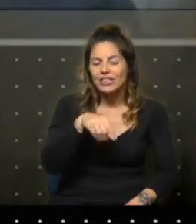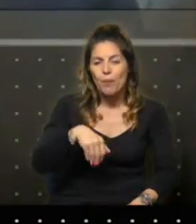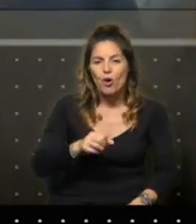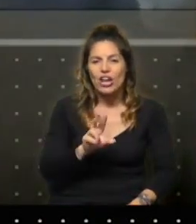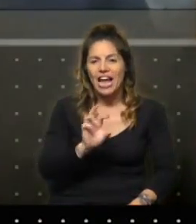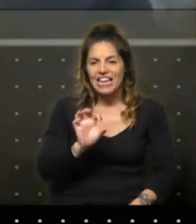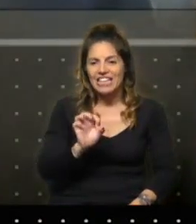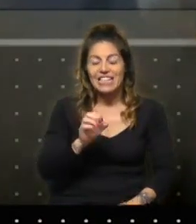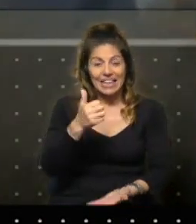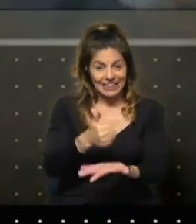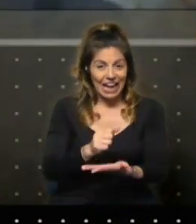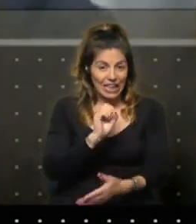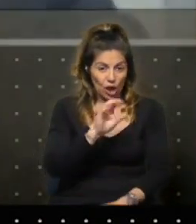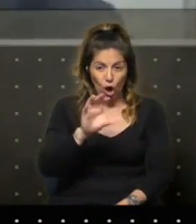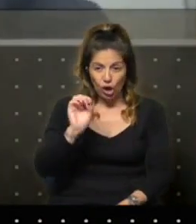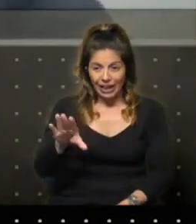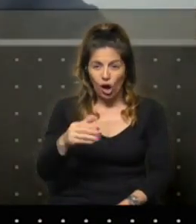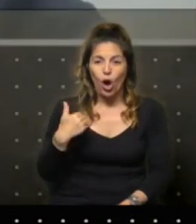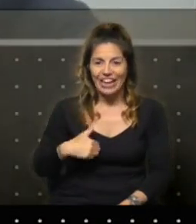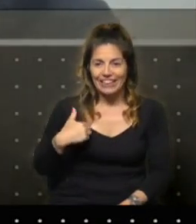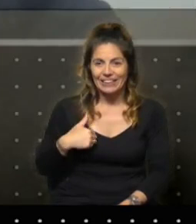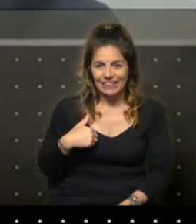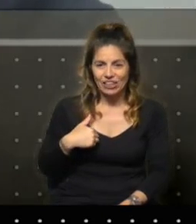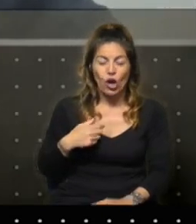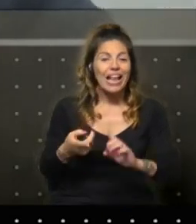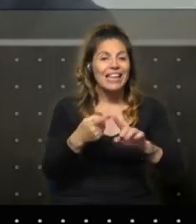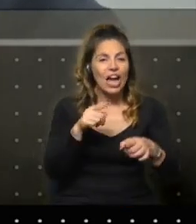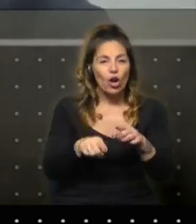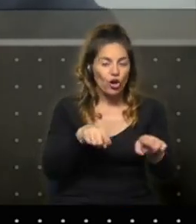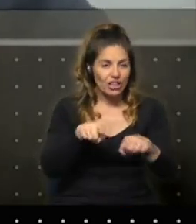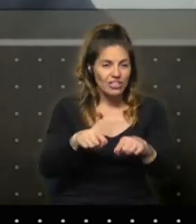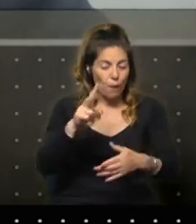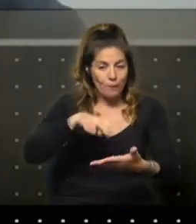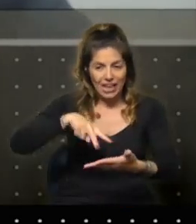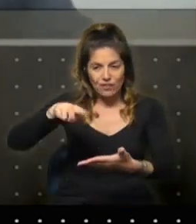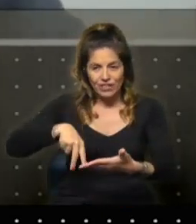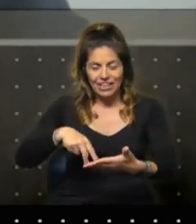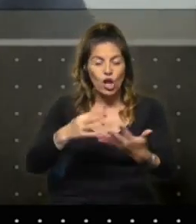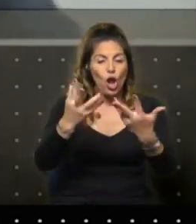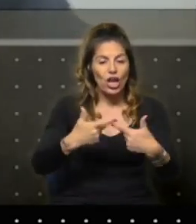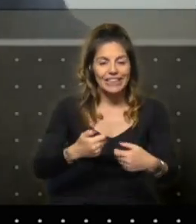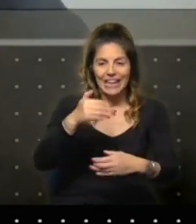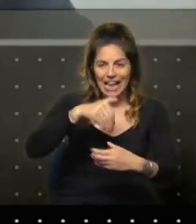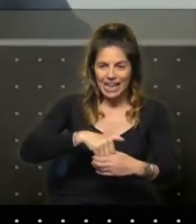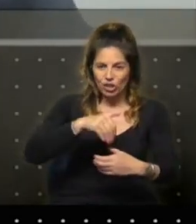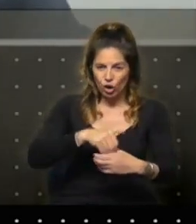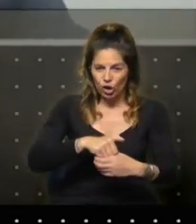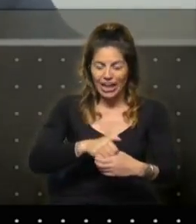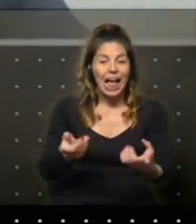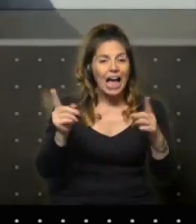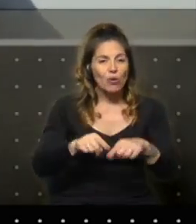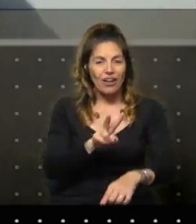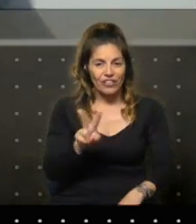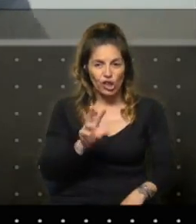está en el correo argentino que es el organismo de la coordinación y planificación de la logística electoral Y al igual que el